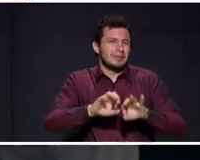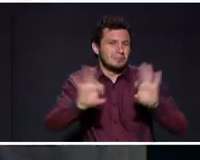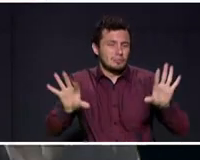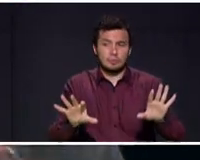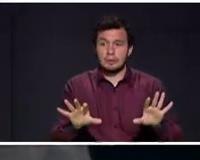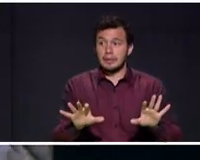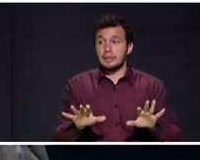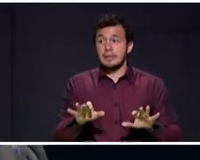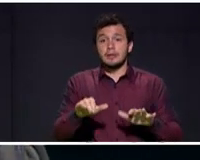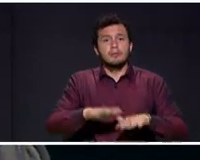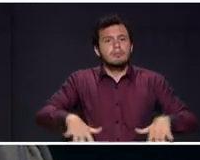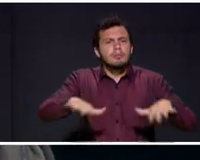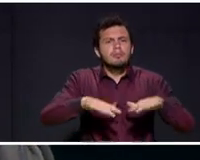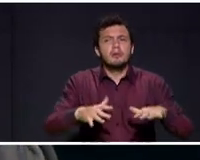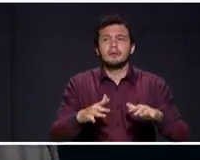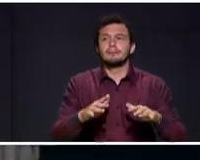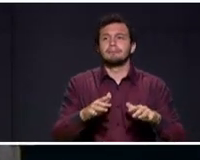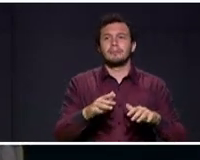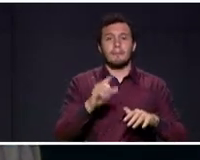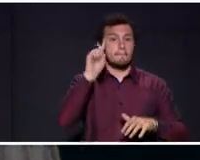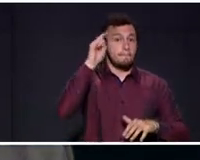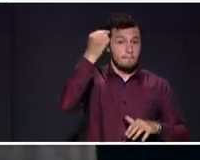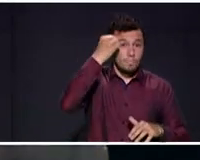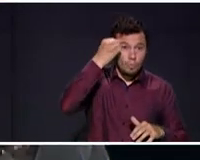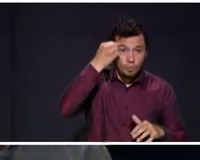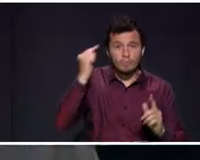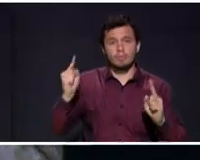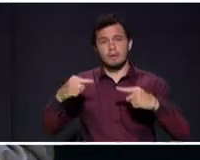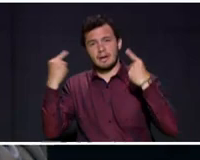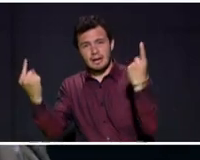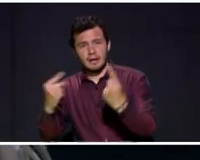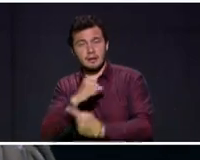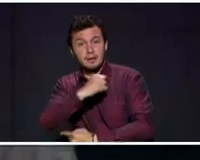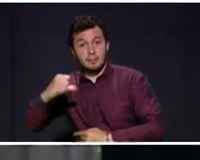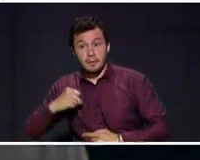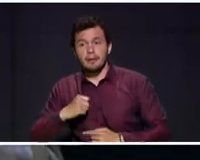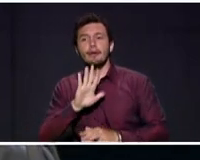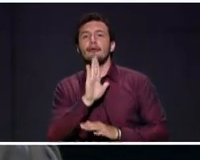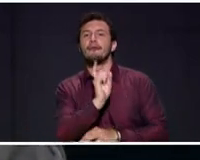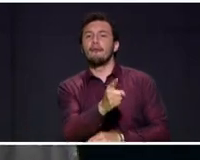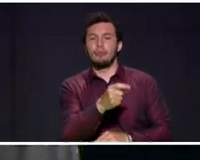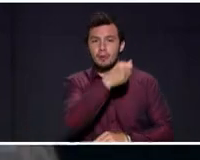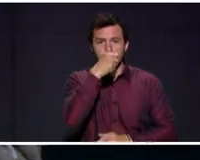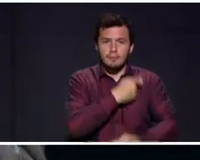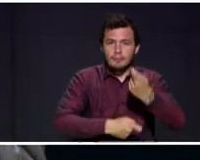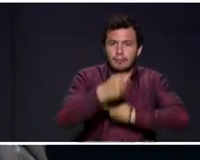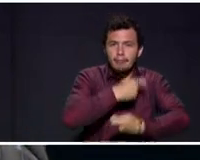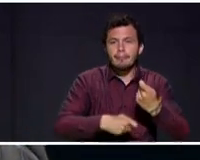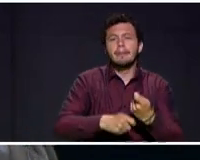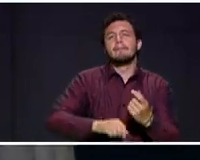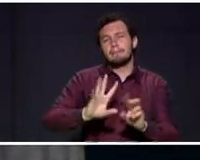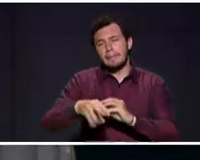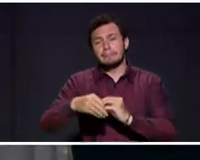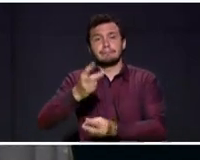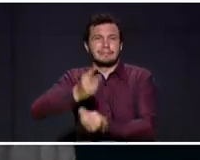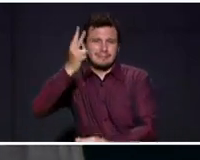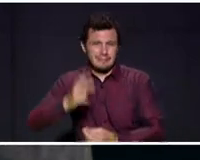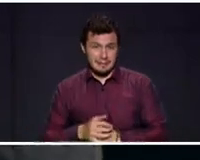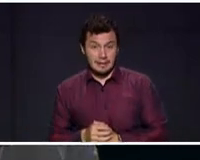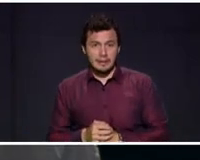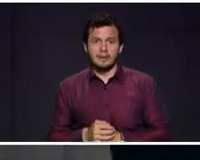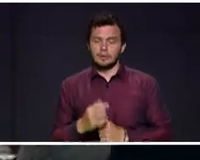tanto pública como privada que ha sido tolerante con el narcotráfico y el delito y en ese sentido con toda calidad lo decimos ante